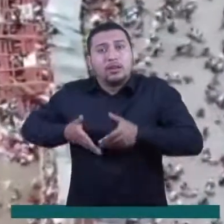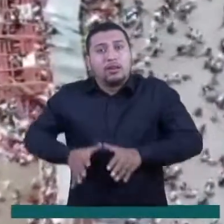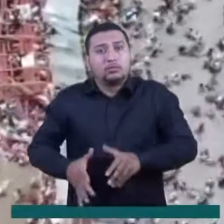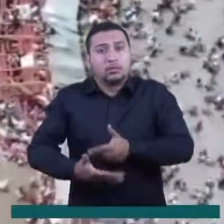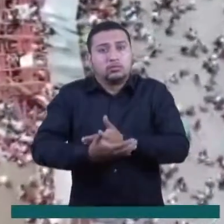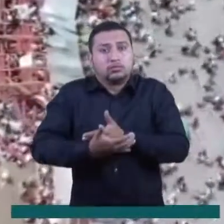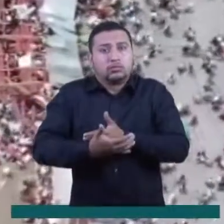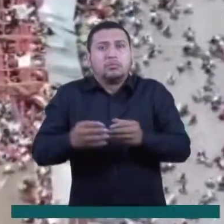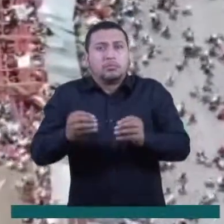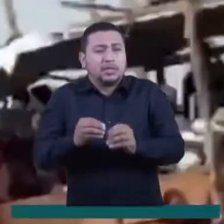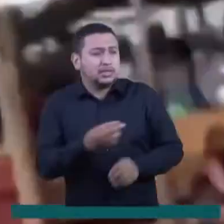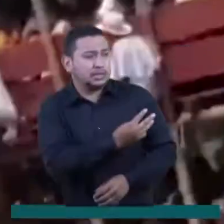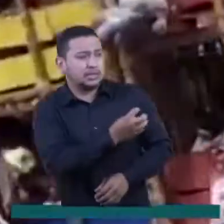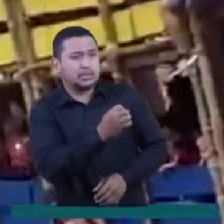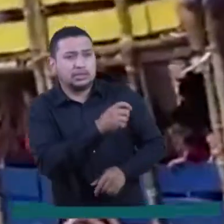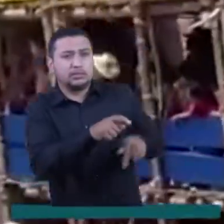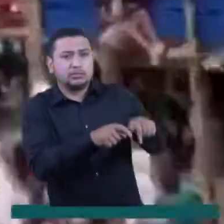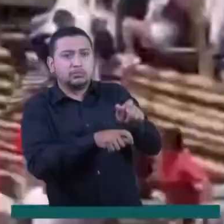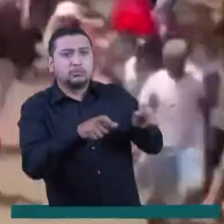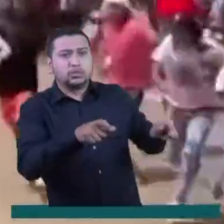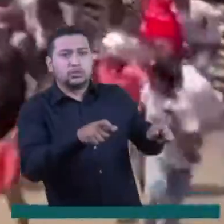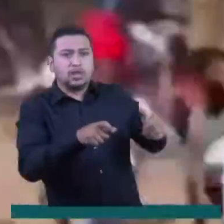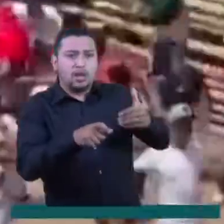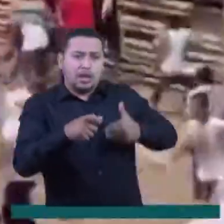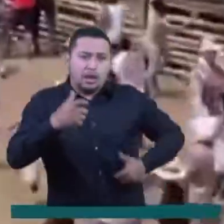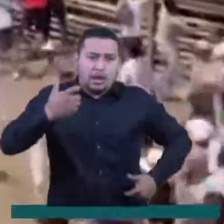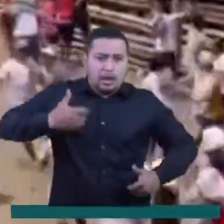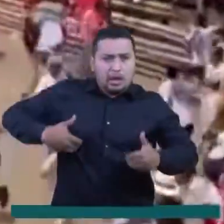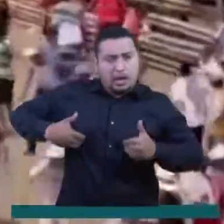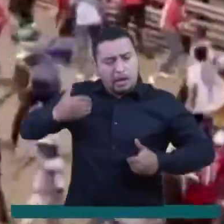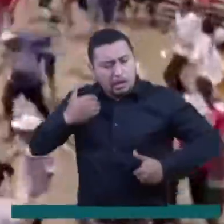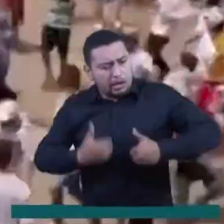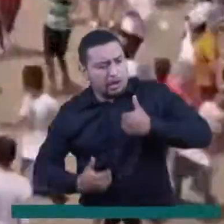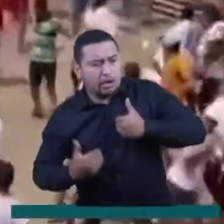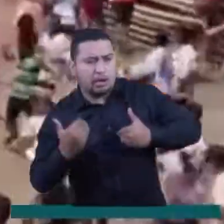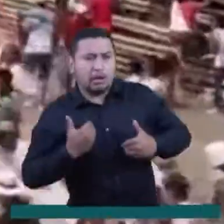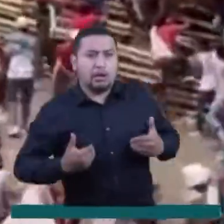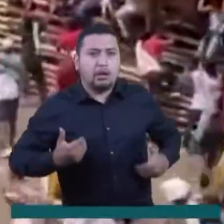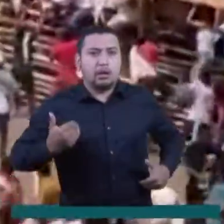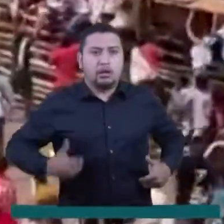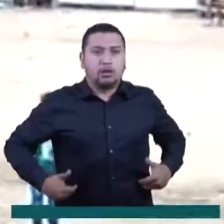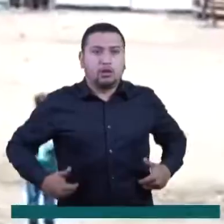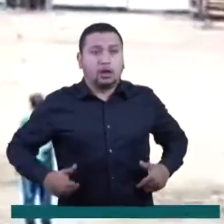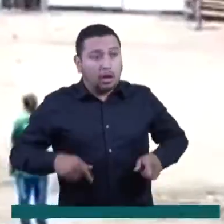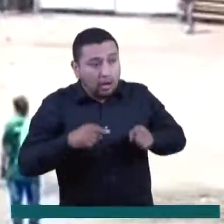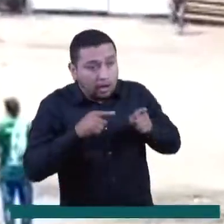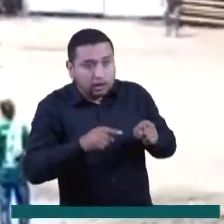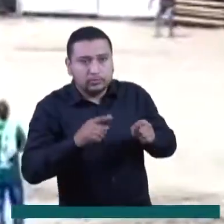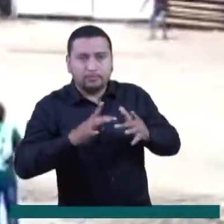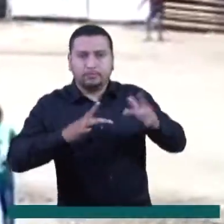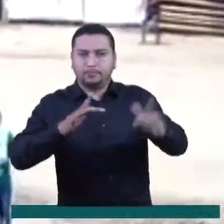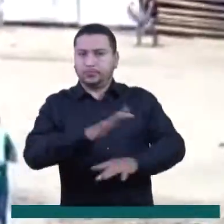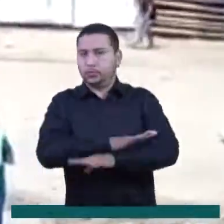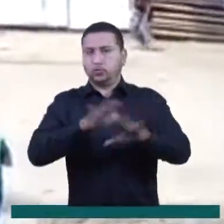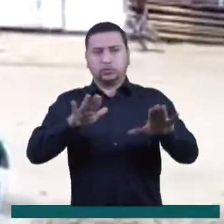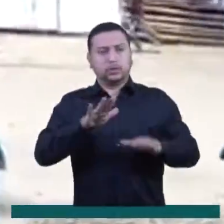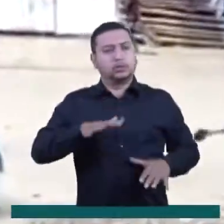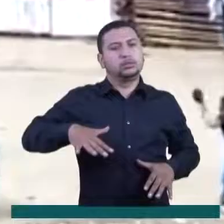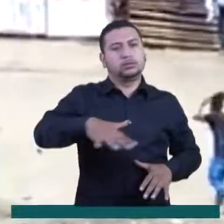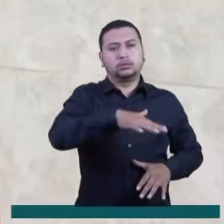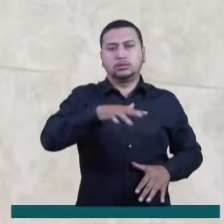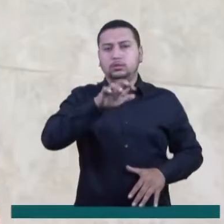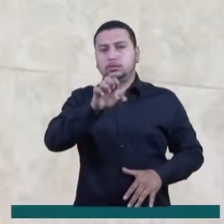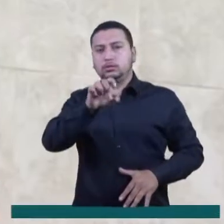convertido en la razón principal para solicitar al gobierno nacional que esta clase de eventos, como el ocurrido en el Espinal, no vuelvan a ser